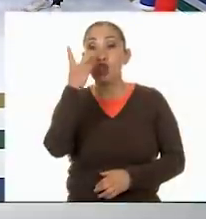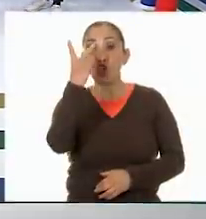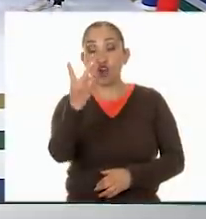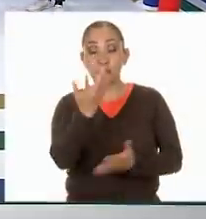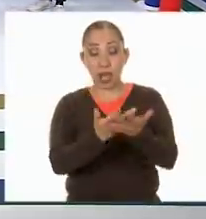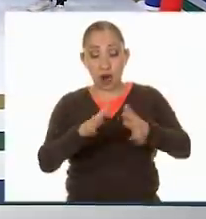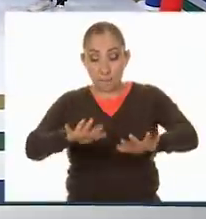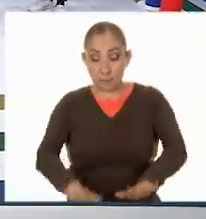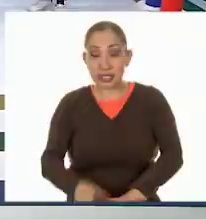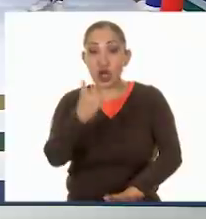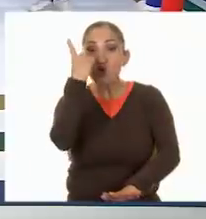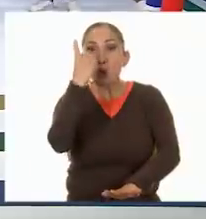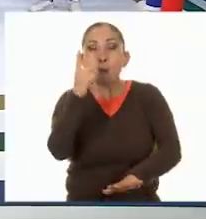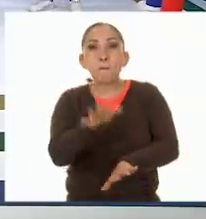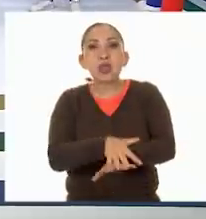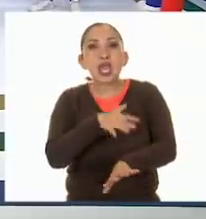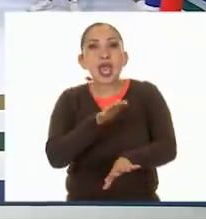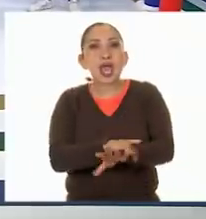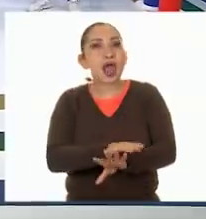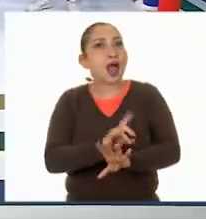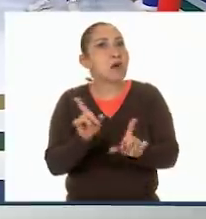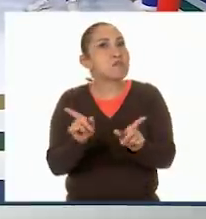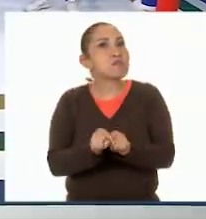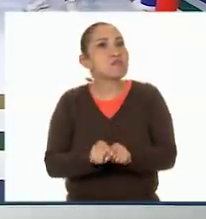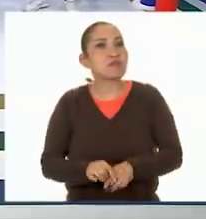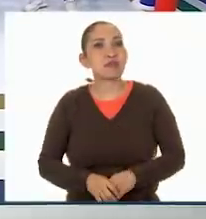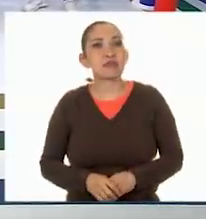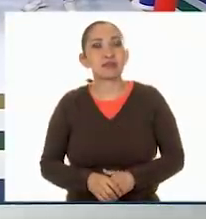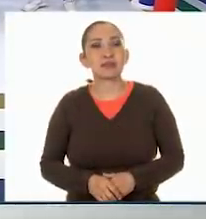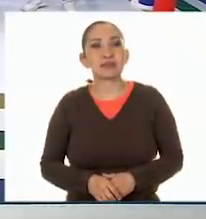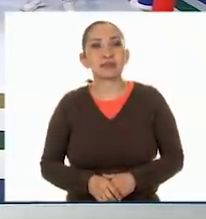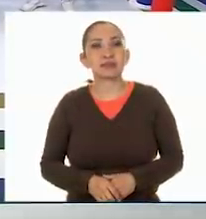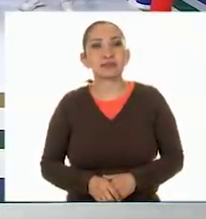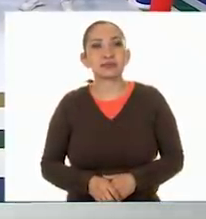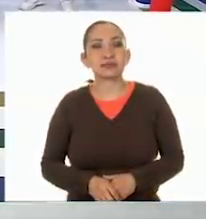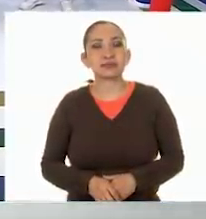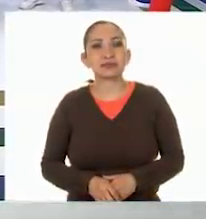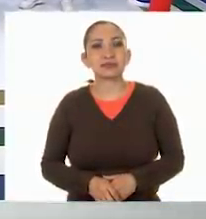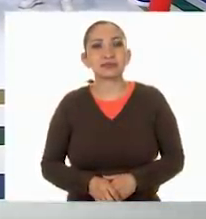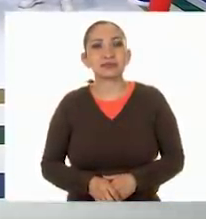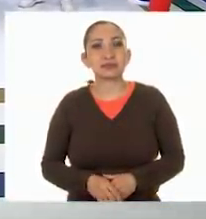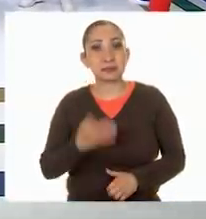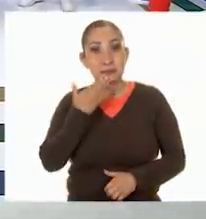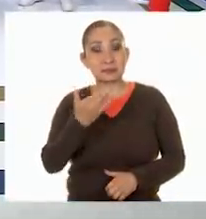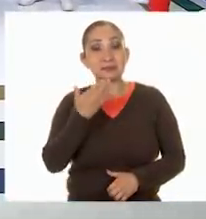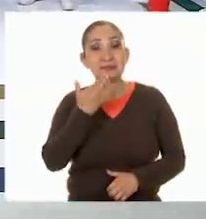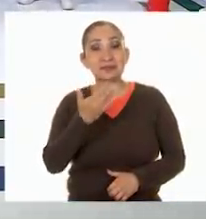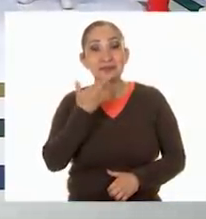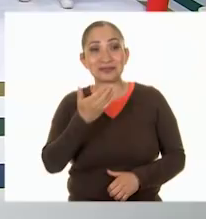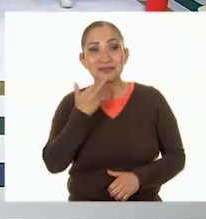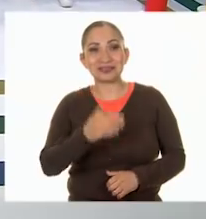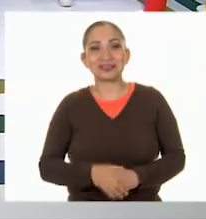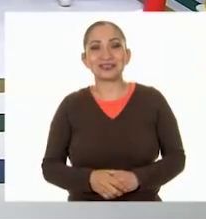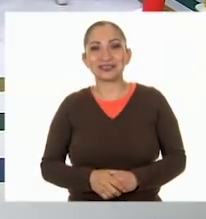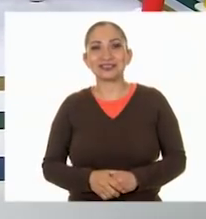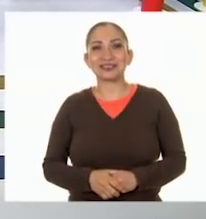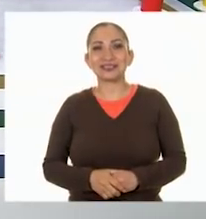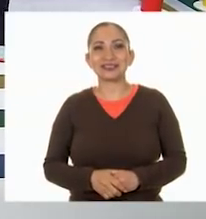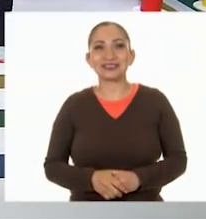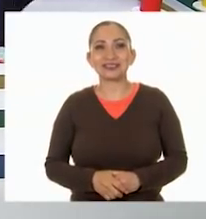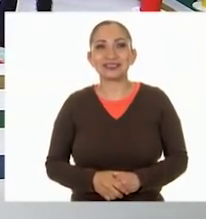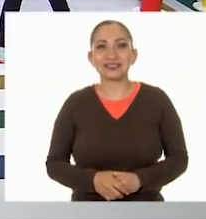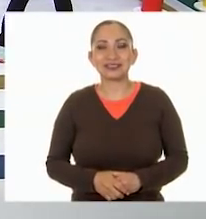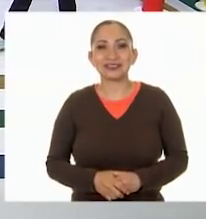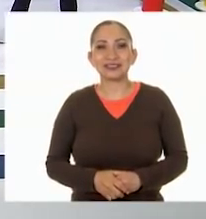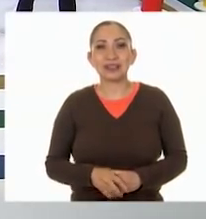en el piso y un solo pie. ¿Dos manos y un solo pie? ¿Así? ¡Ajá! ¡Muy bien! ¡Excelente! Bien.